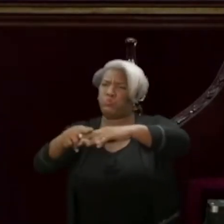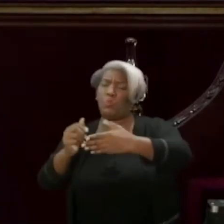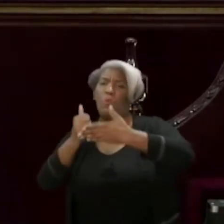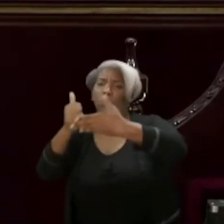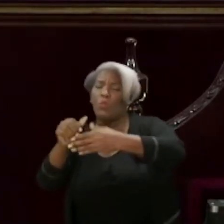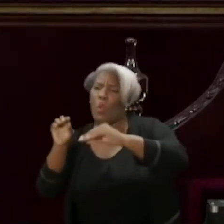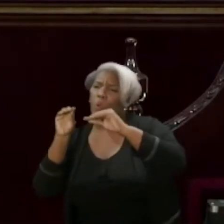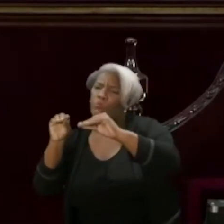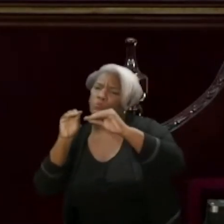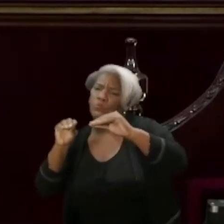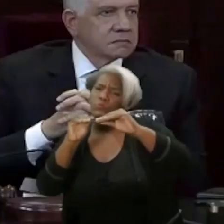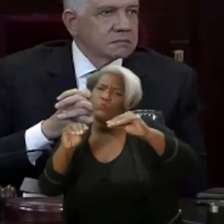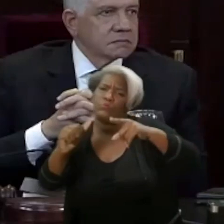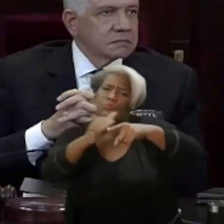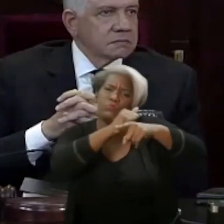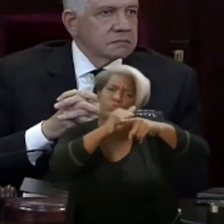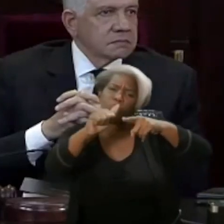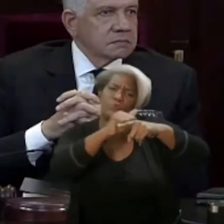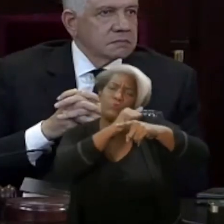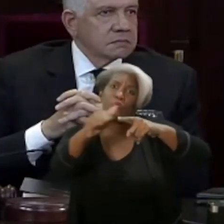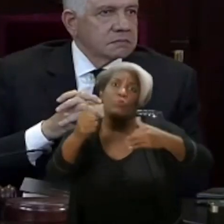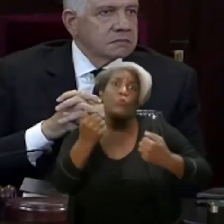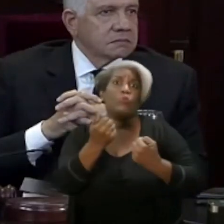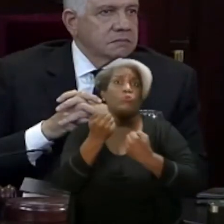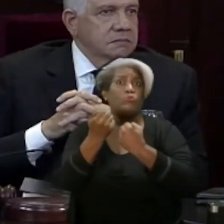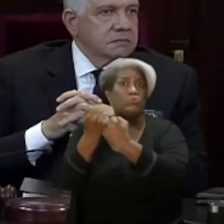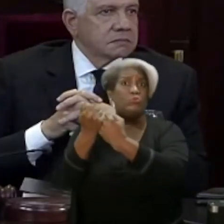capacitaciones y asistencias técnicas desarrolladas a nivel